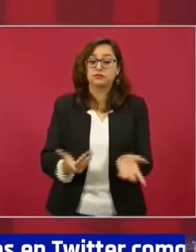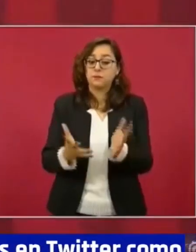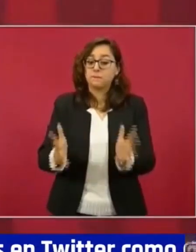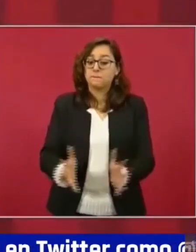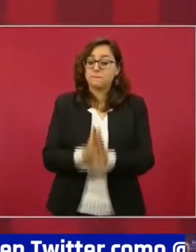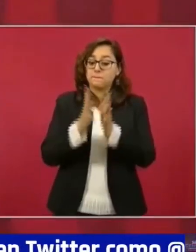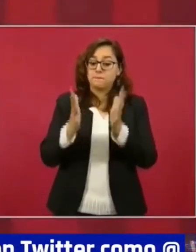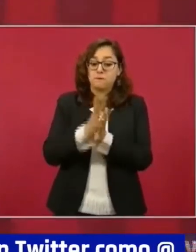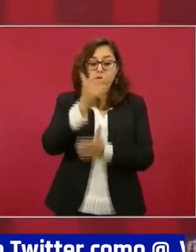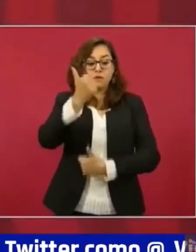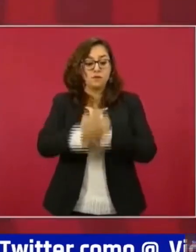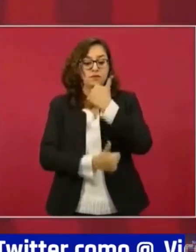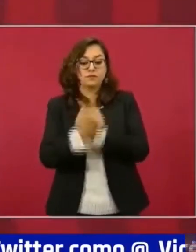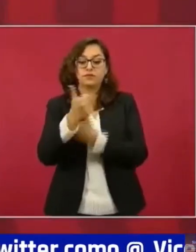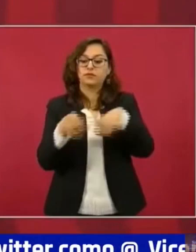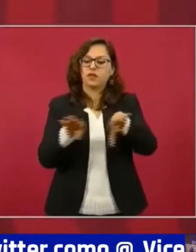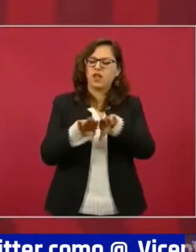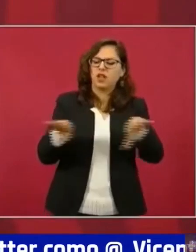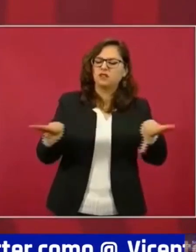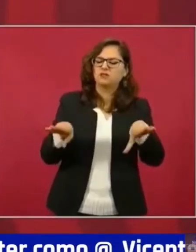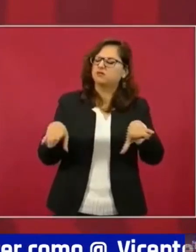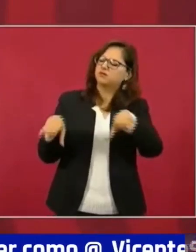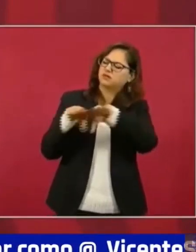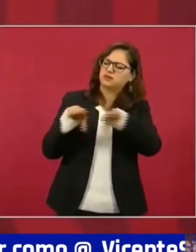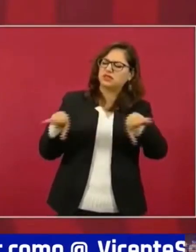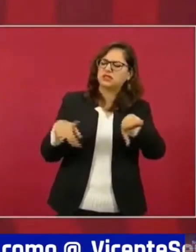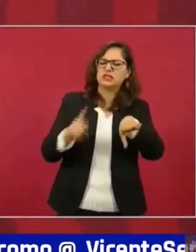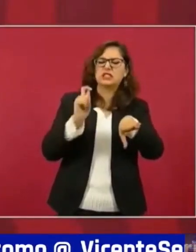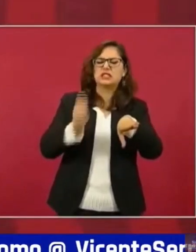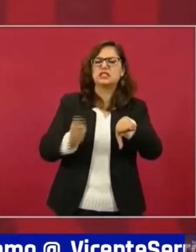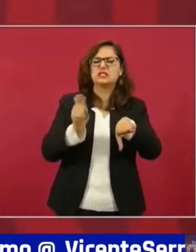tiene que ver con varias condiciones.